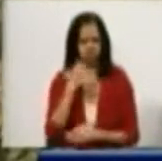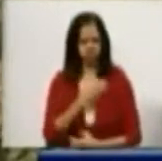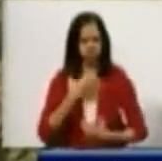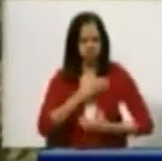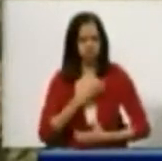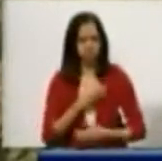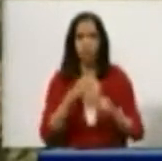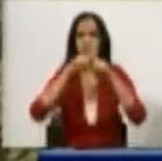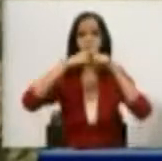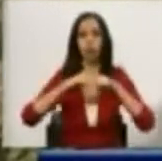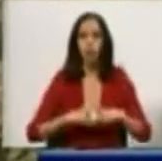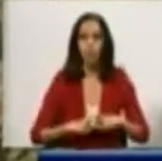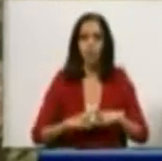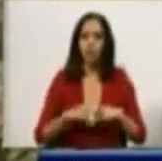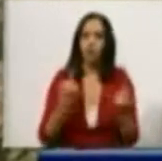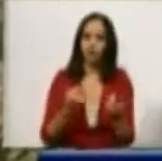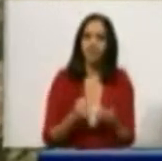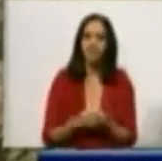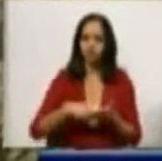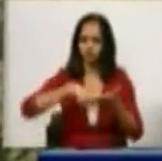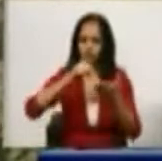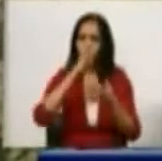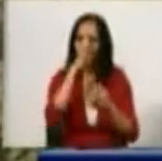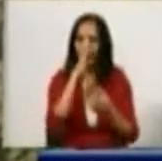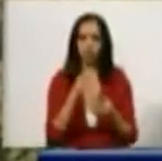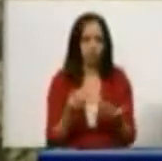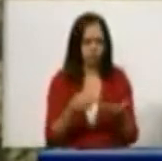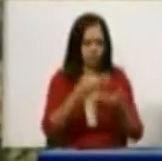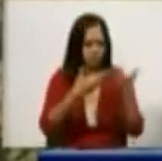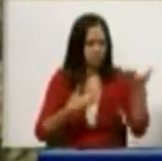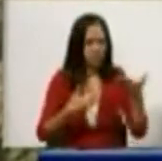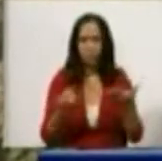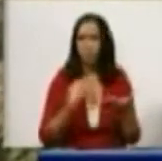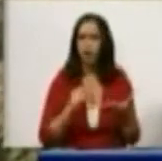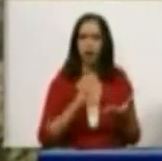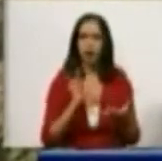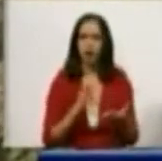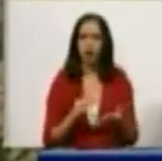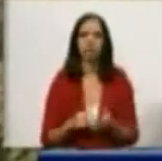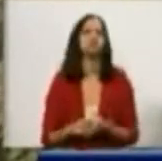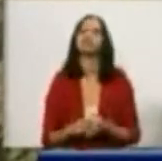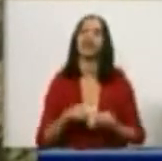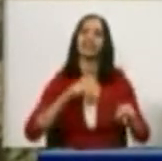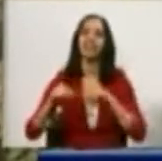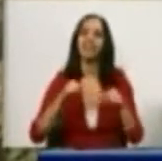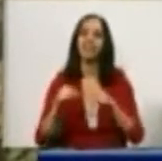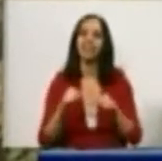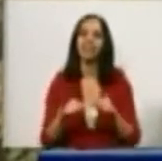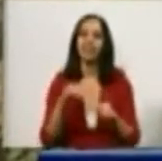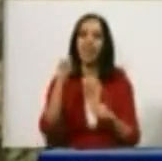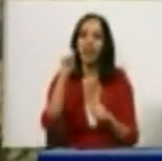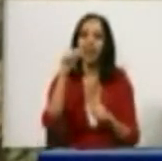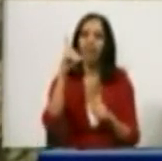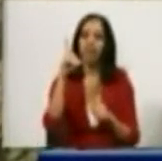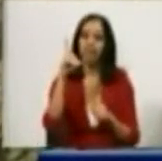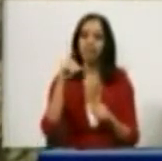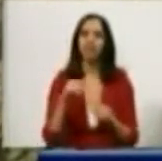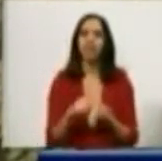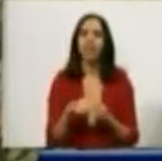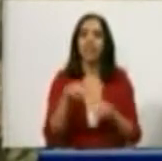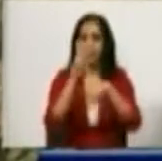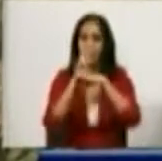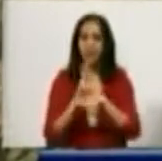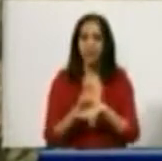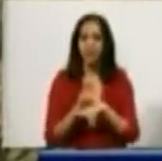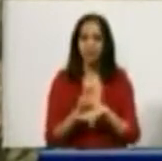pasaron los números de sus cuentas bancarias y aún nada el dirigente de acción democrática del Estado Vargas Guillermo Rivas